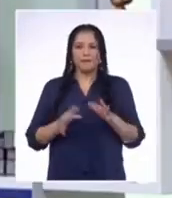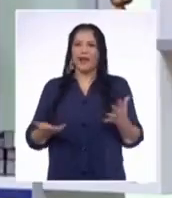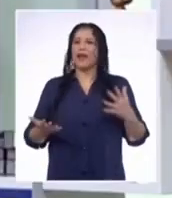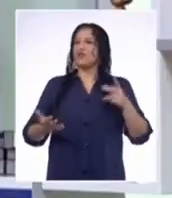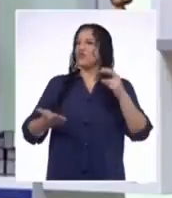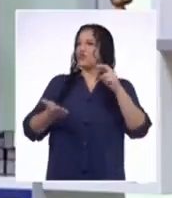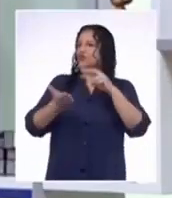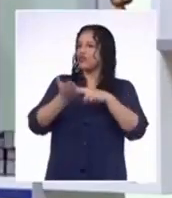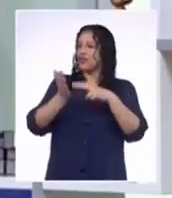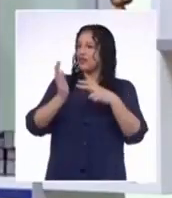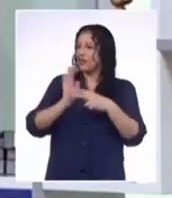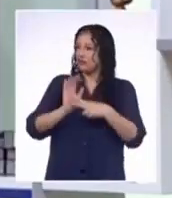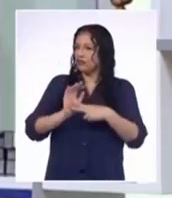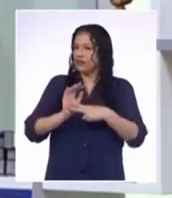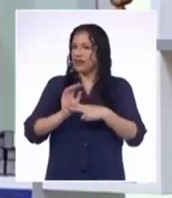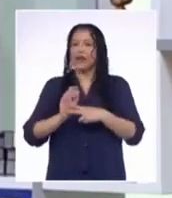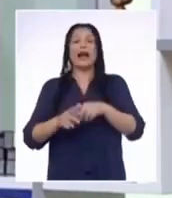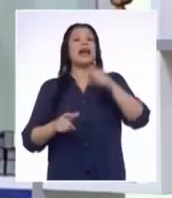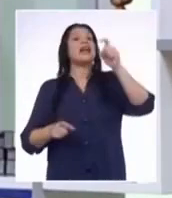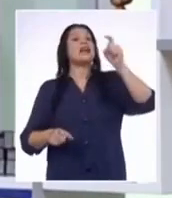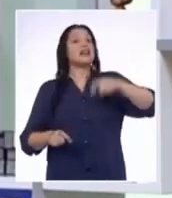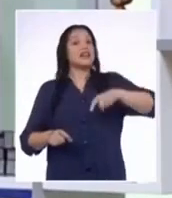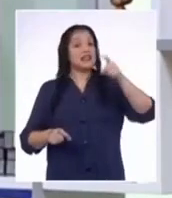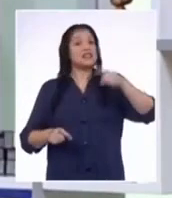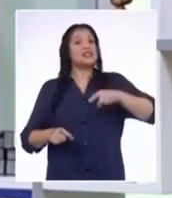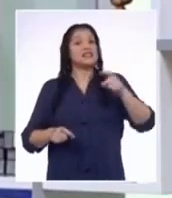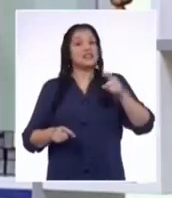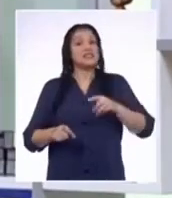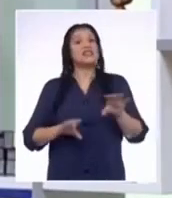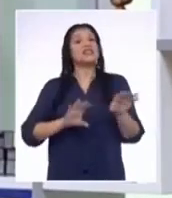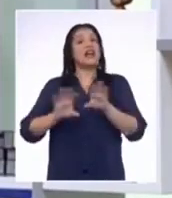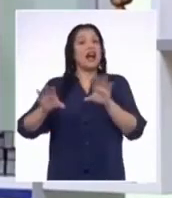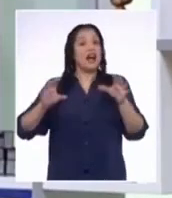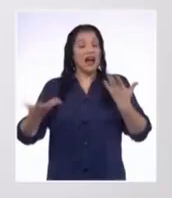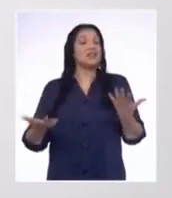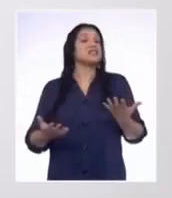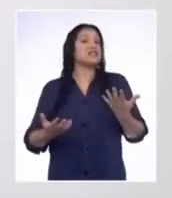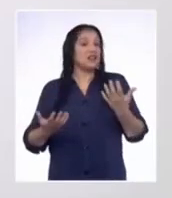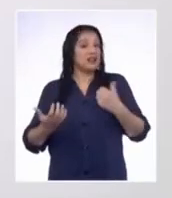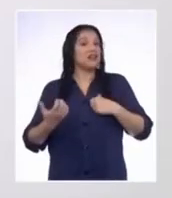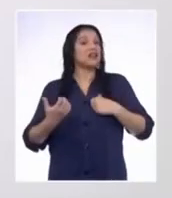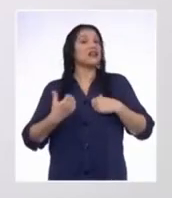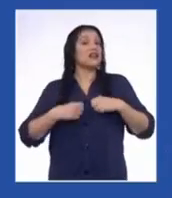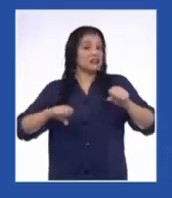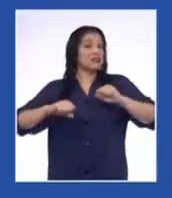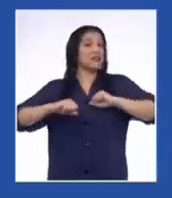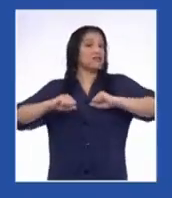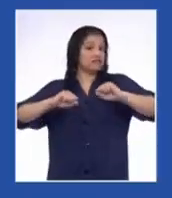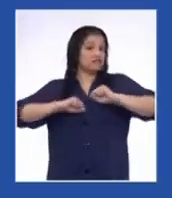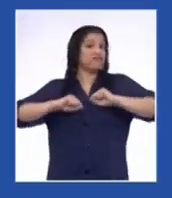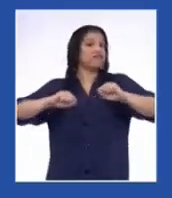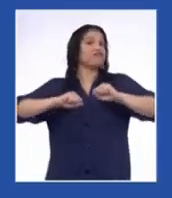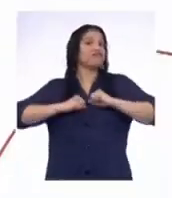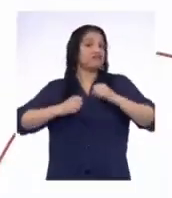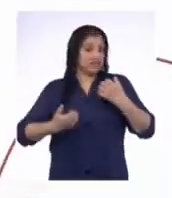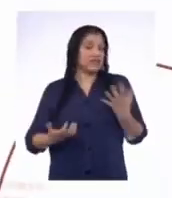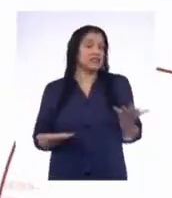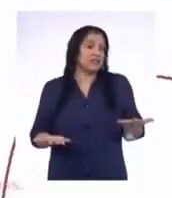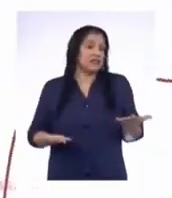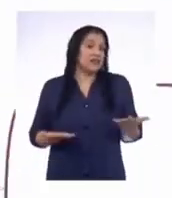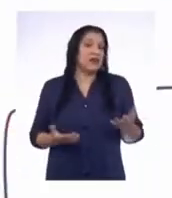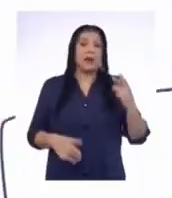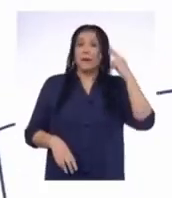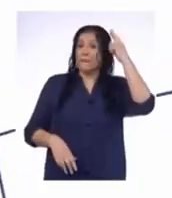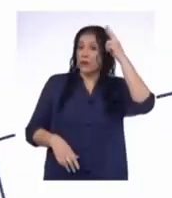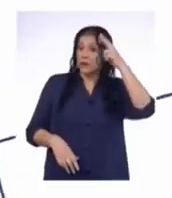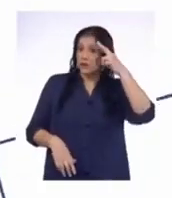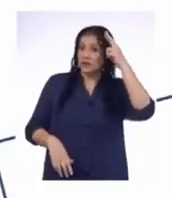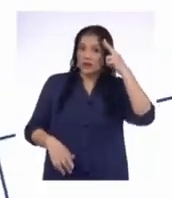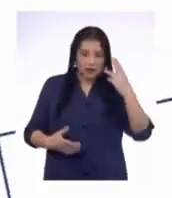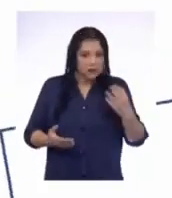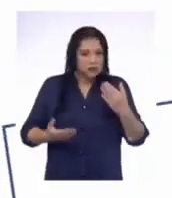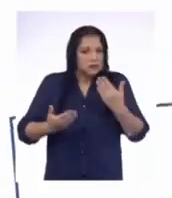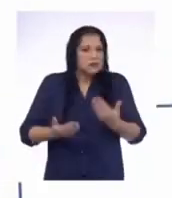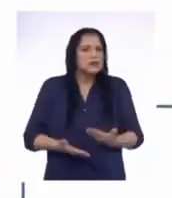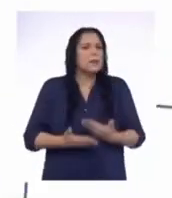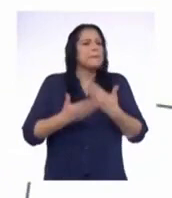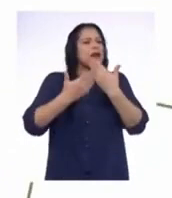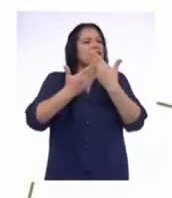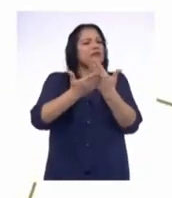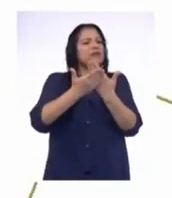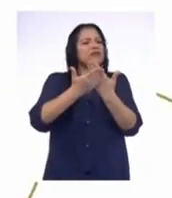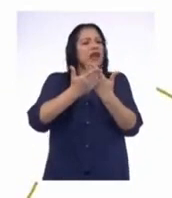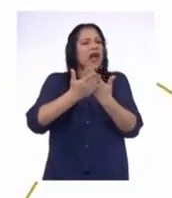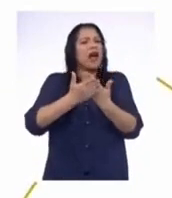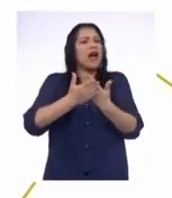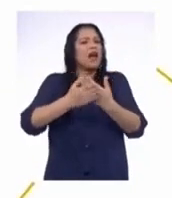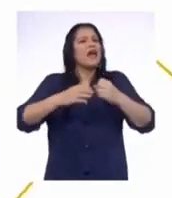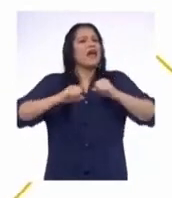Eso quiere decir que tiene la necesidad de realizar ejercicios físicos. Así es. Por eso se planteó una